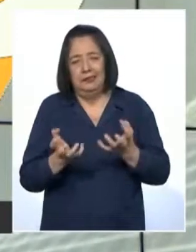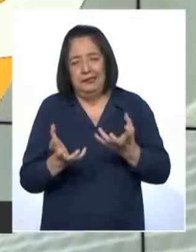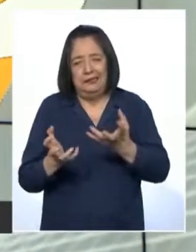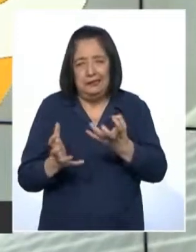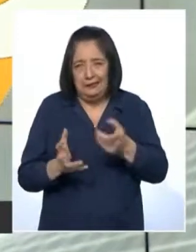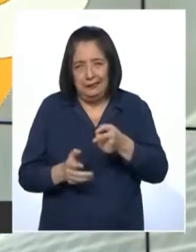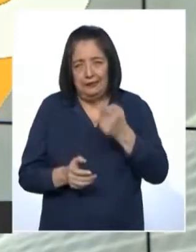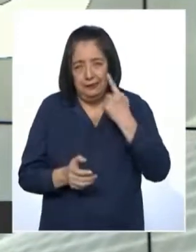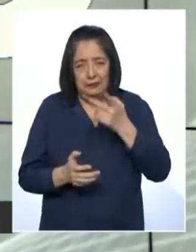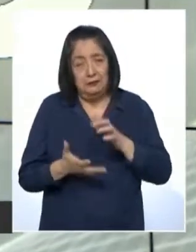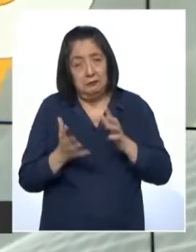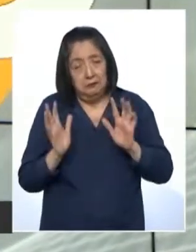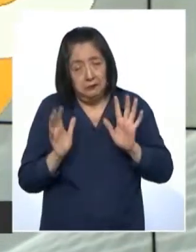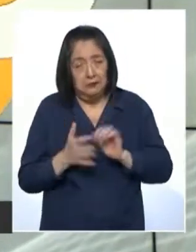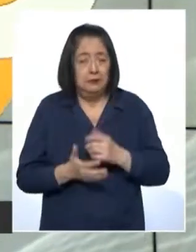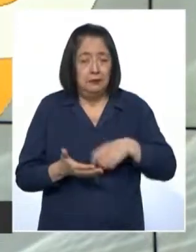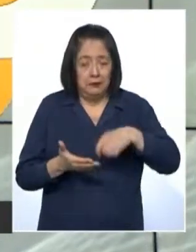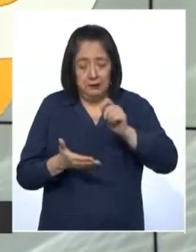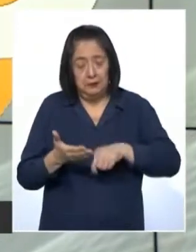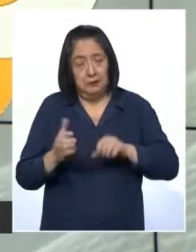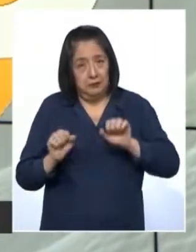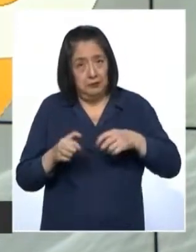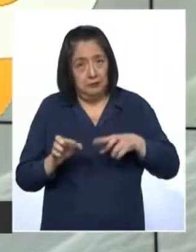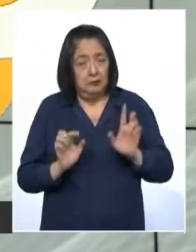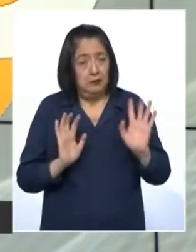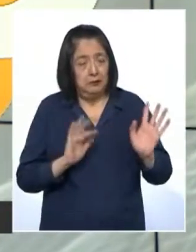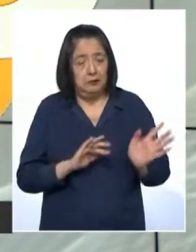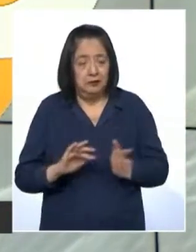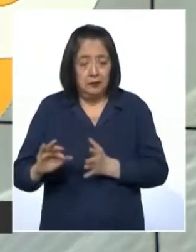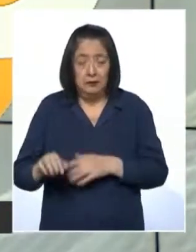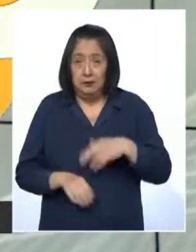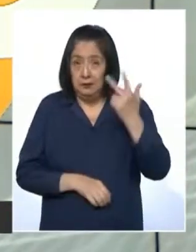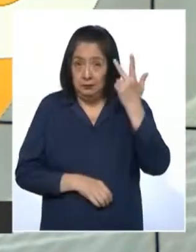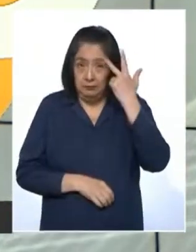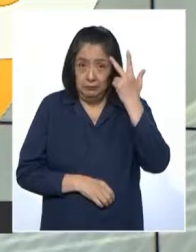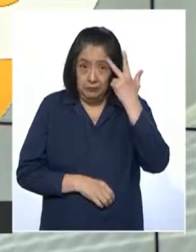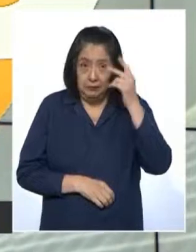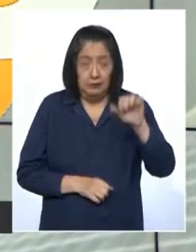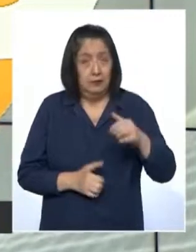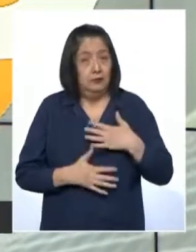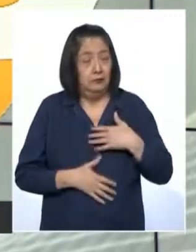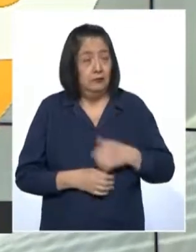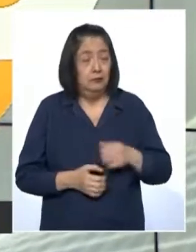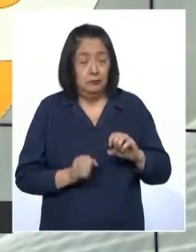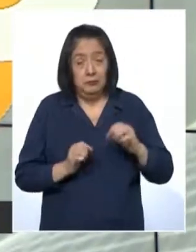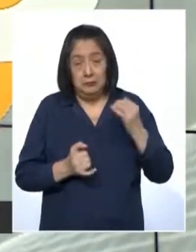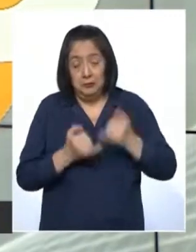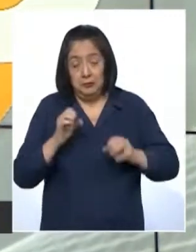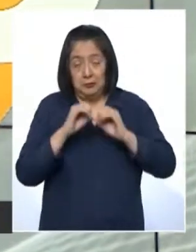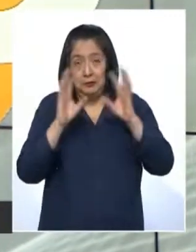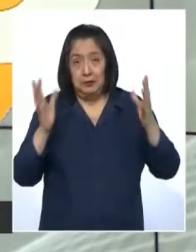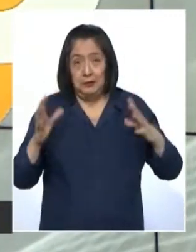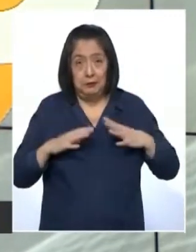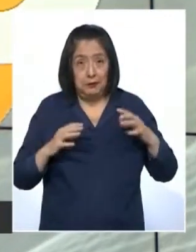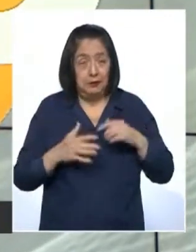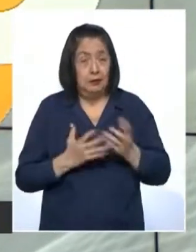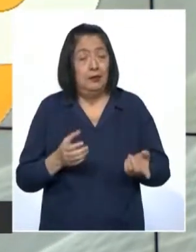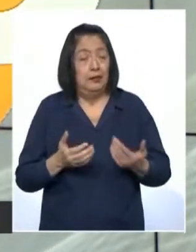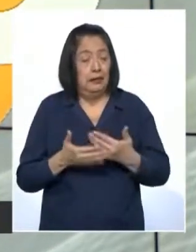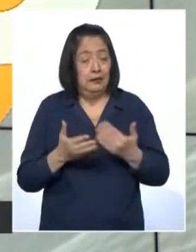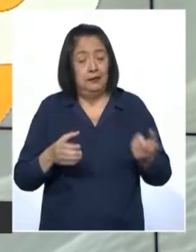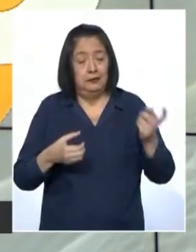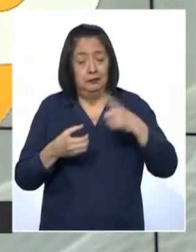si los detalles contractuales se lo permiten. Vamos ahora con Leo Messi, que disfrutó de sus últimos días de vacaciones antes de